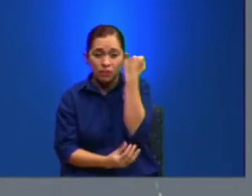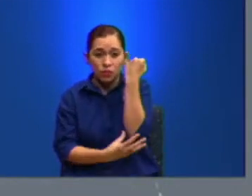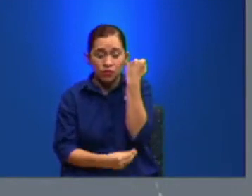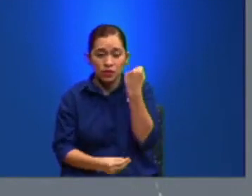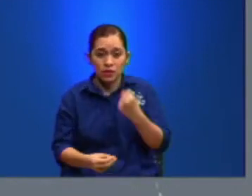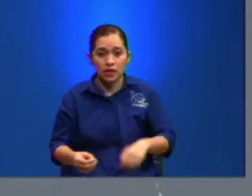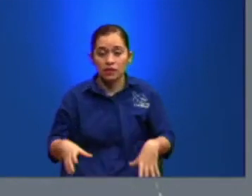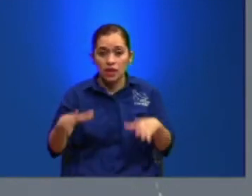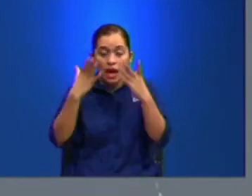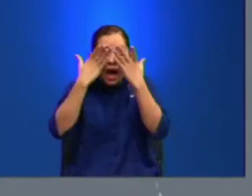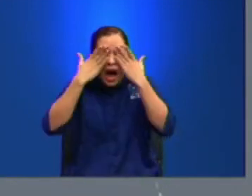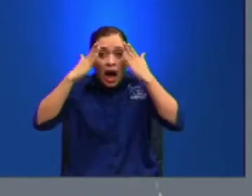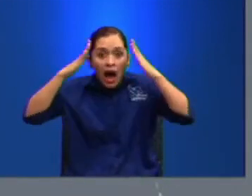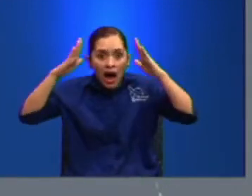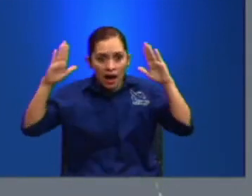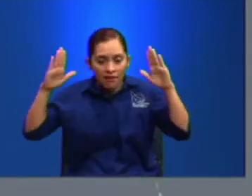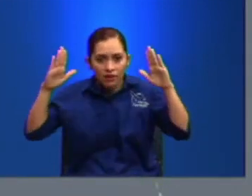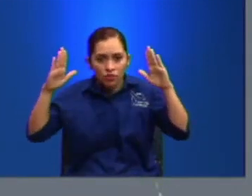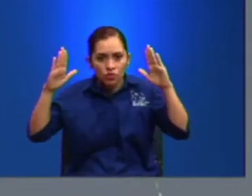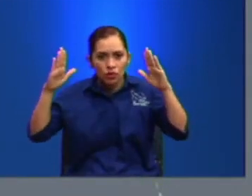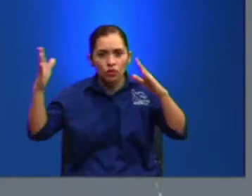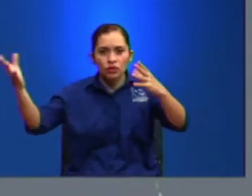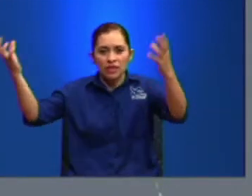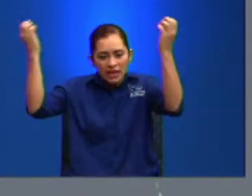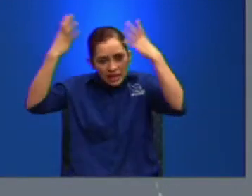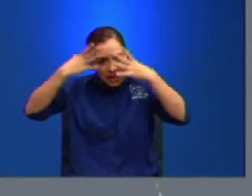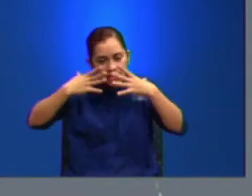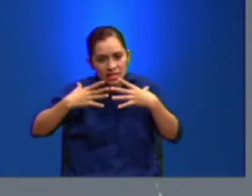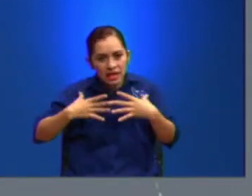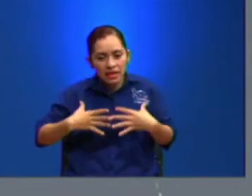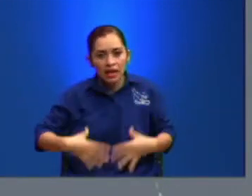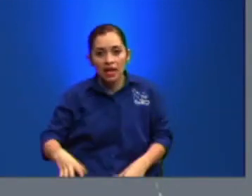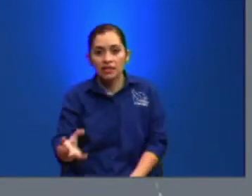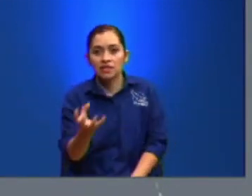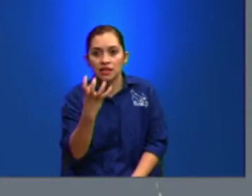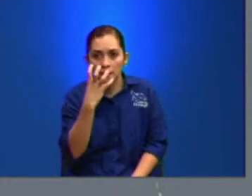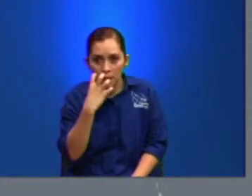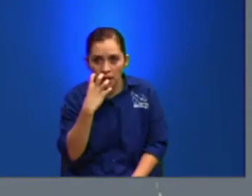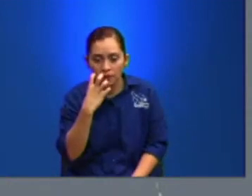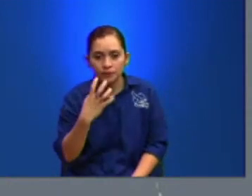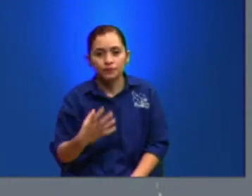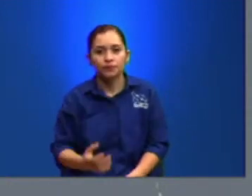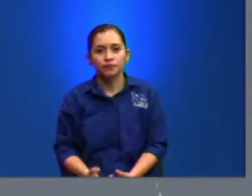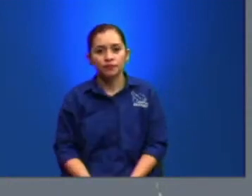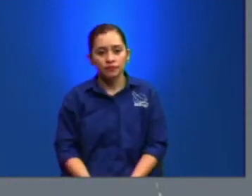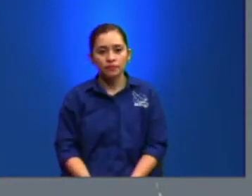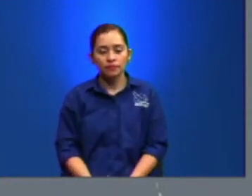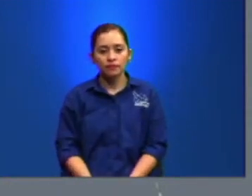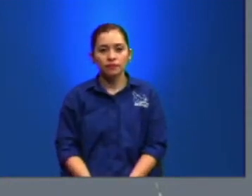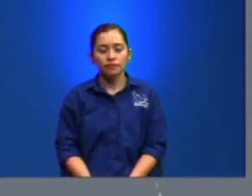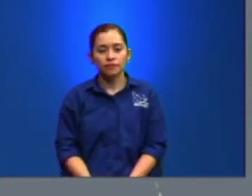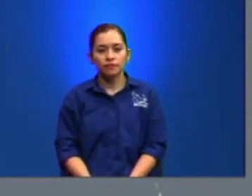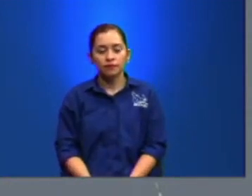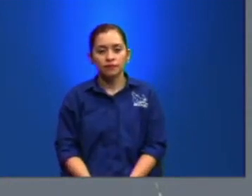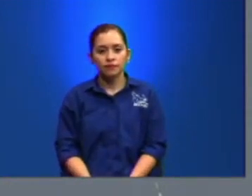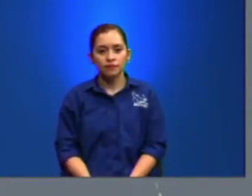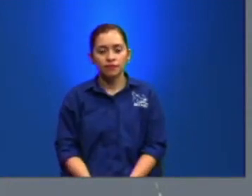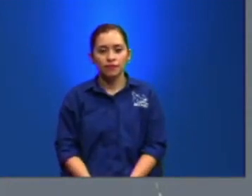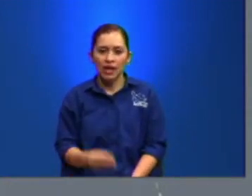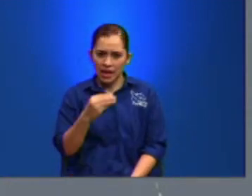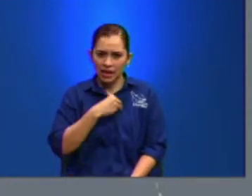ojos y te saciar has de pan mire déjenme planteárselo como como yo